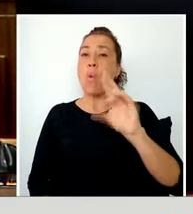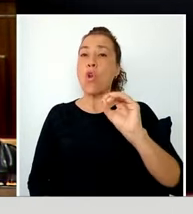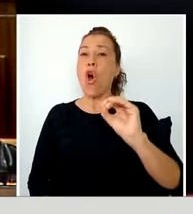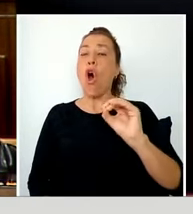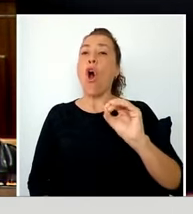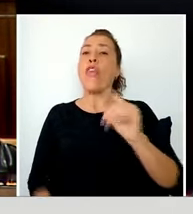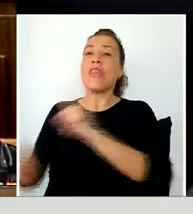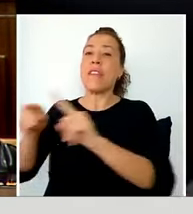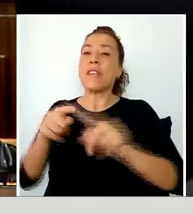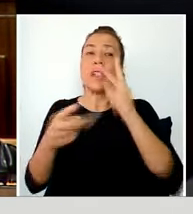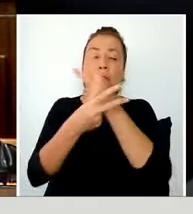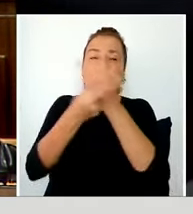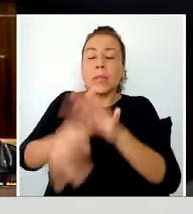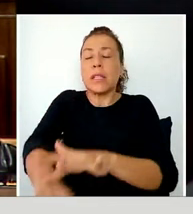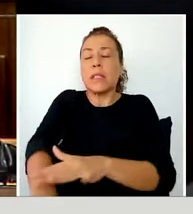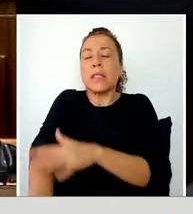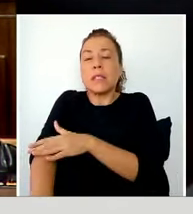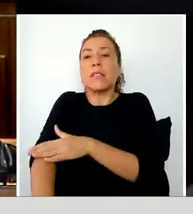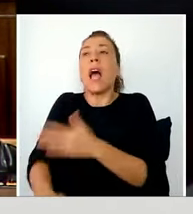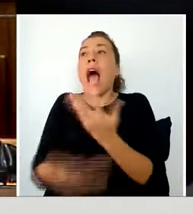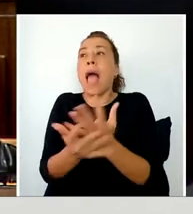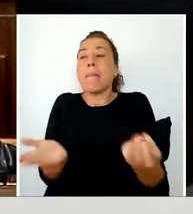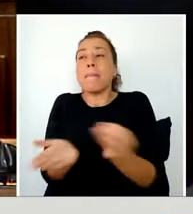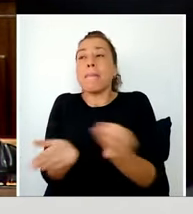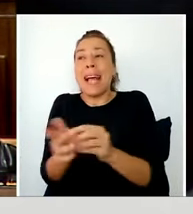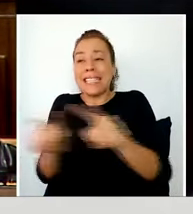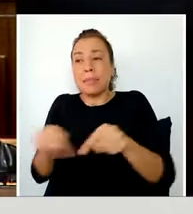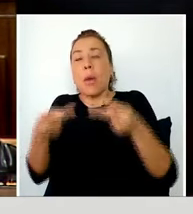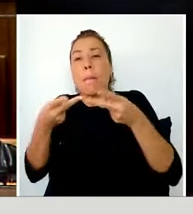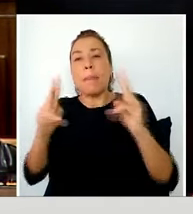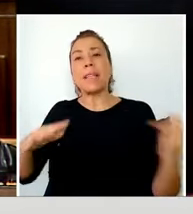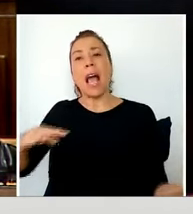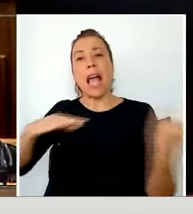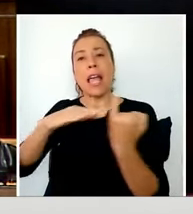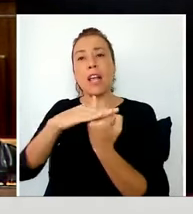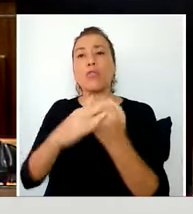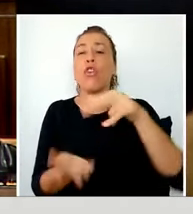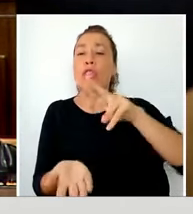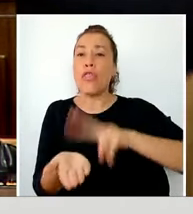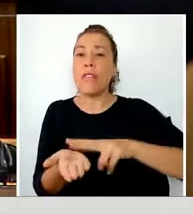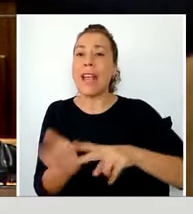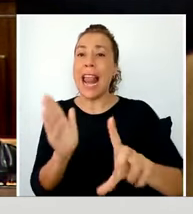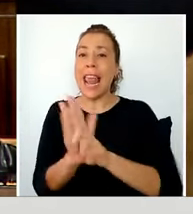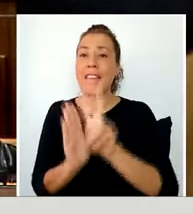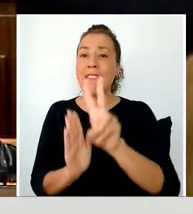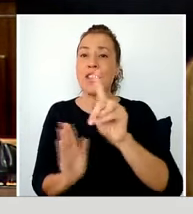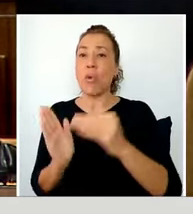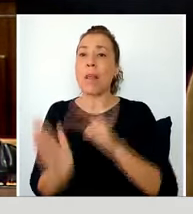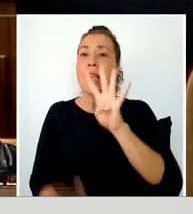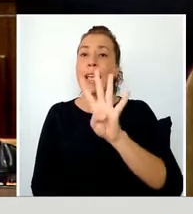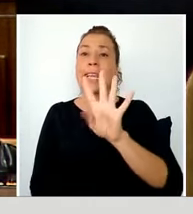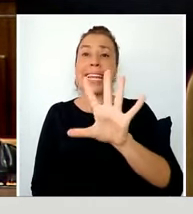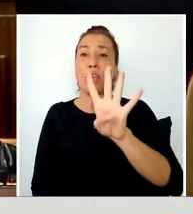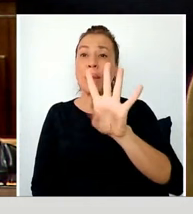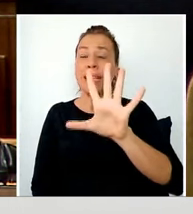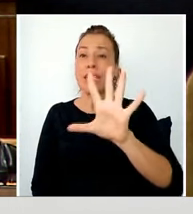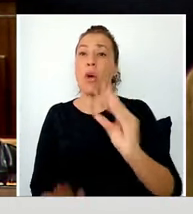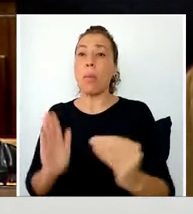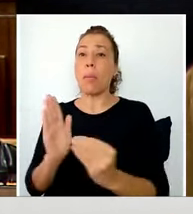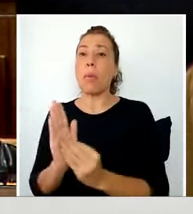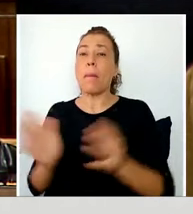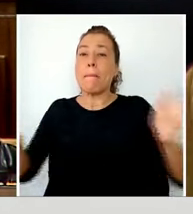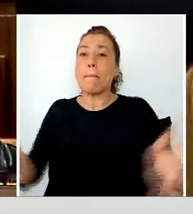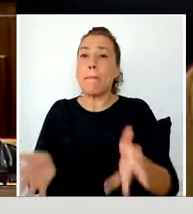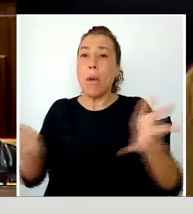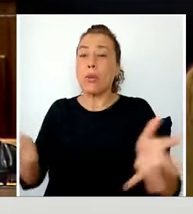sensibilizando y ganando espacios que permiten una inclusión real la ley 21.545 que establece la promoción de la inclusión